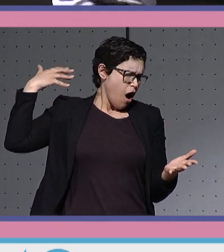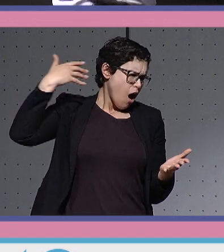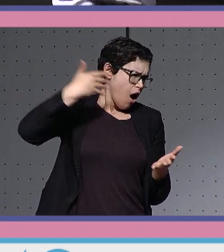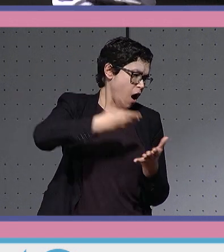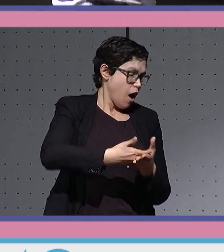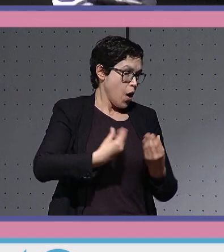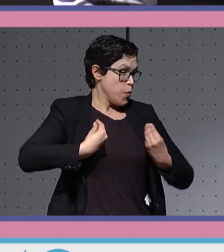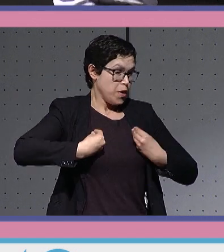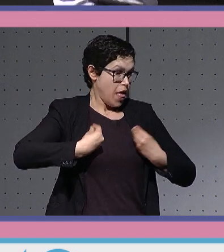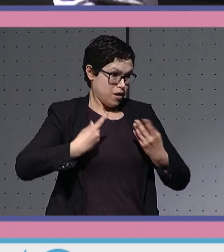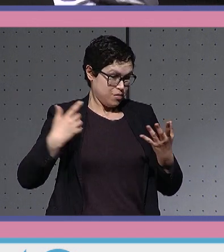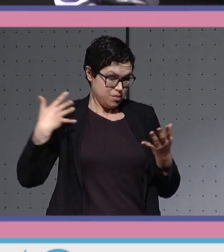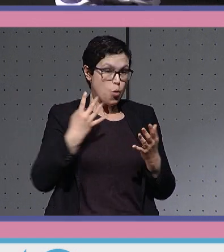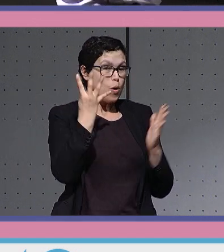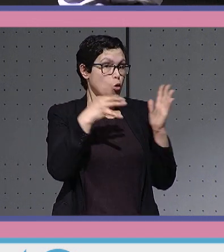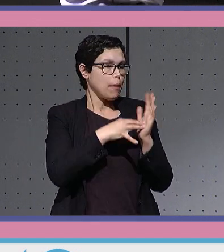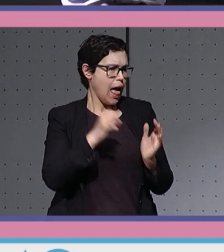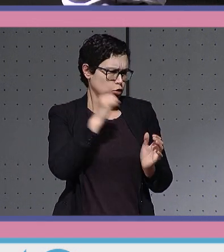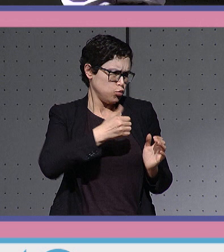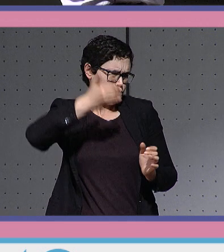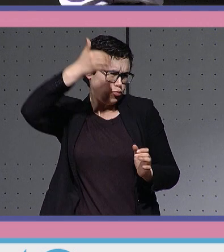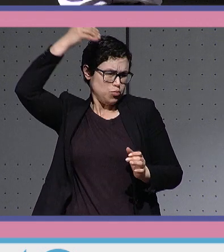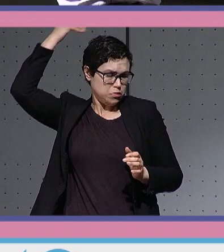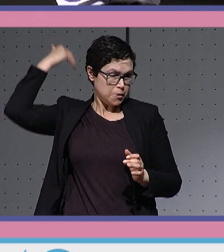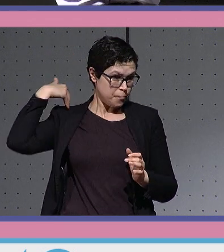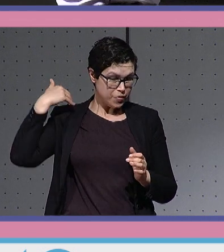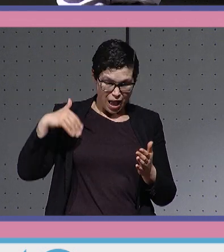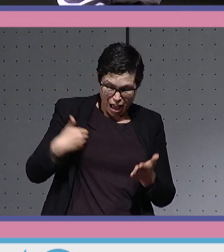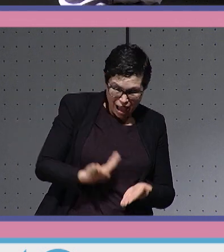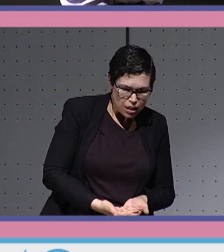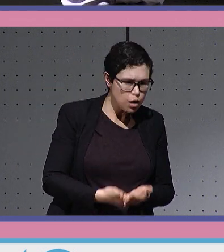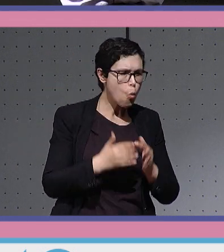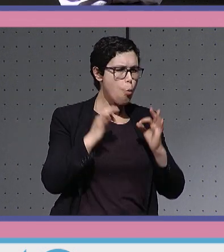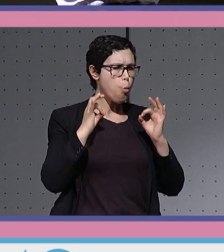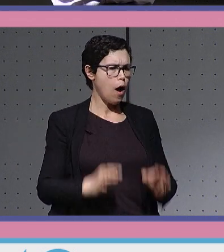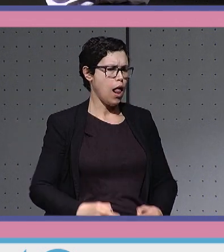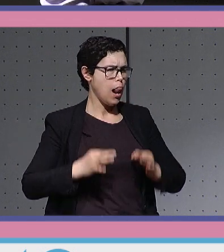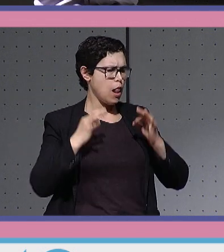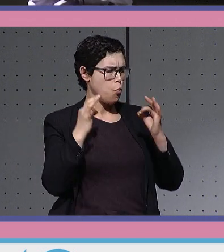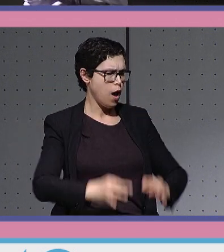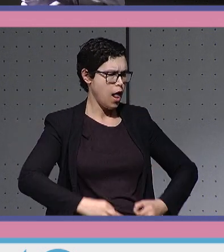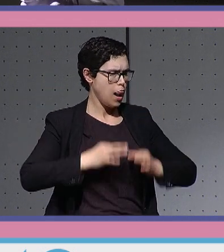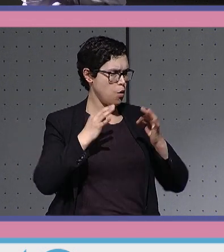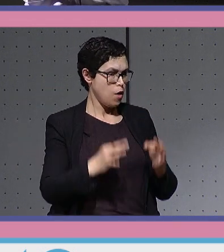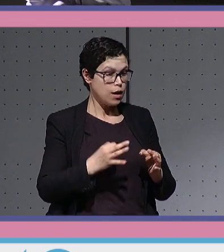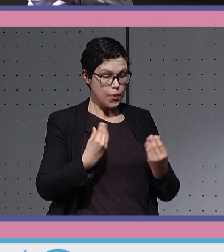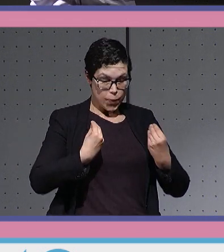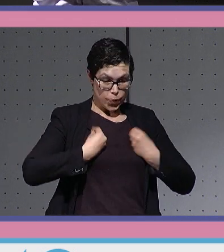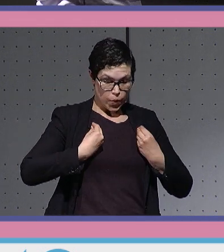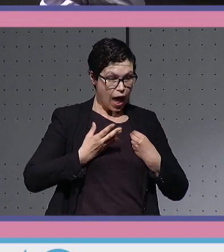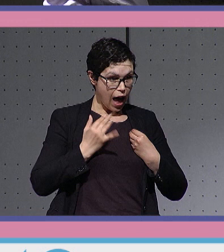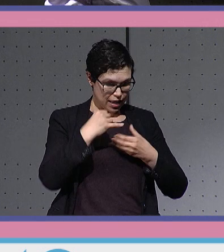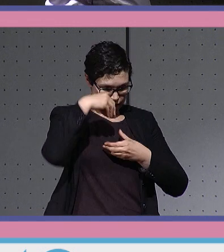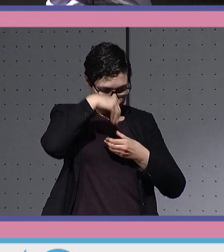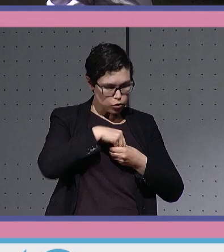después que la Tierra se formó, hace 4.000 años, sigue la misma regla. Toda la vida, todo lo que tiene vida, tiene una molécula que se